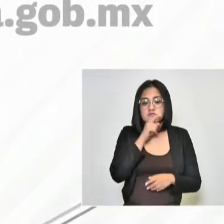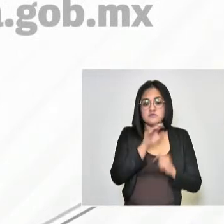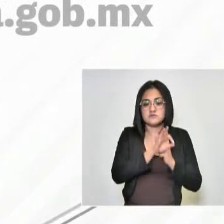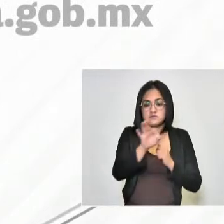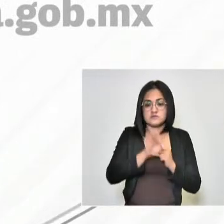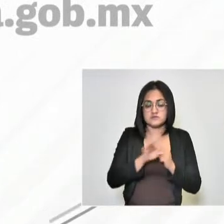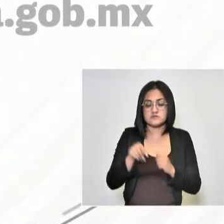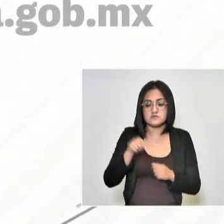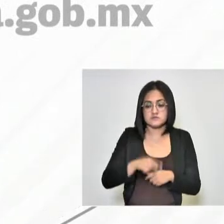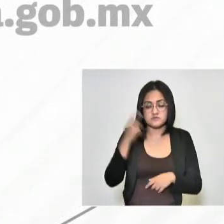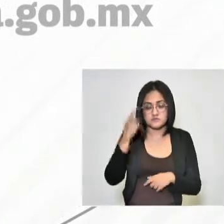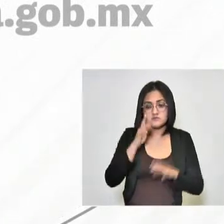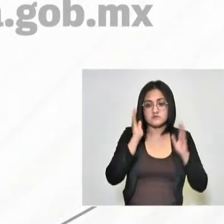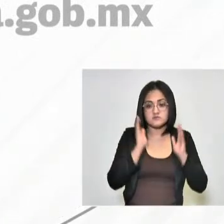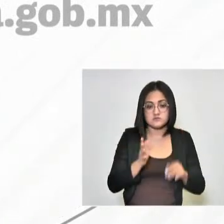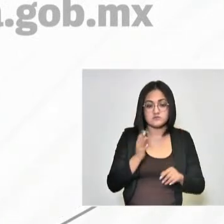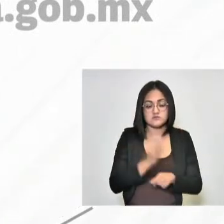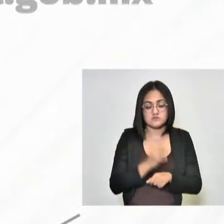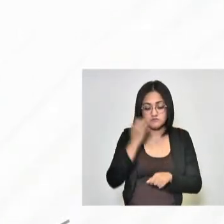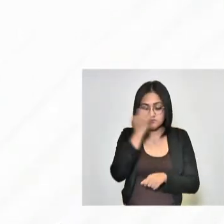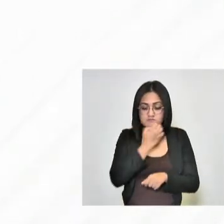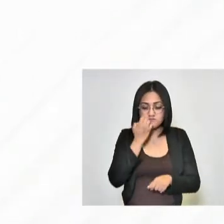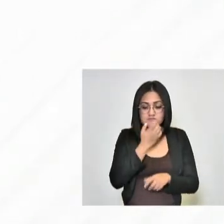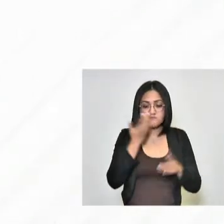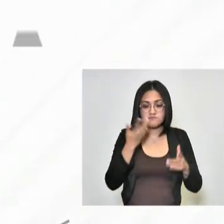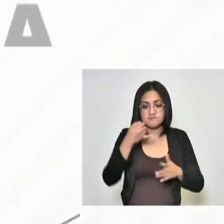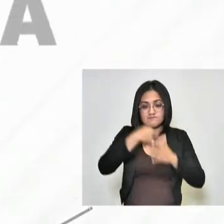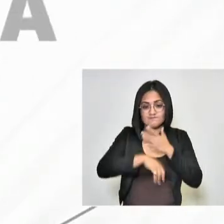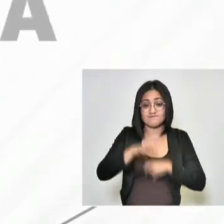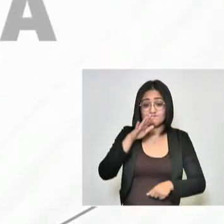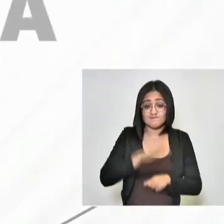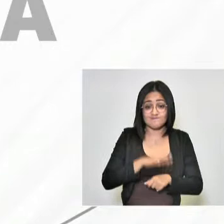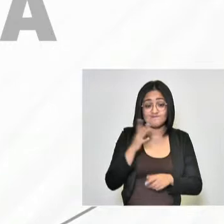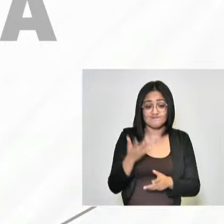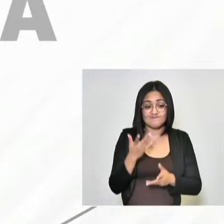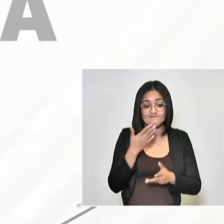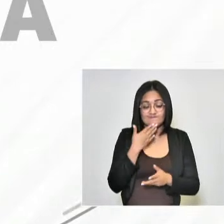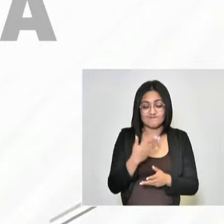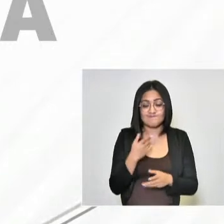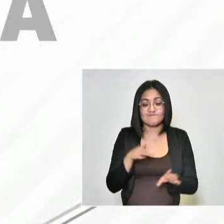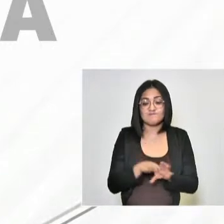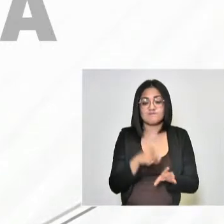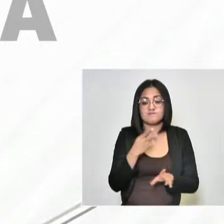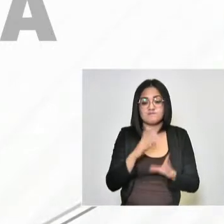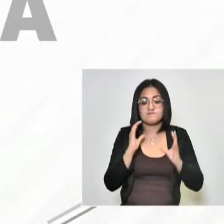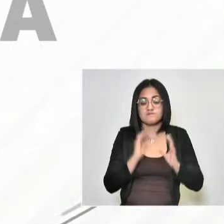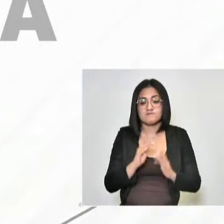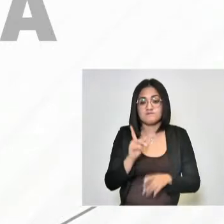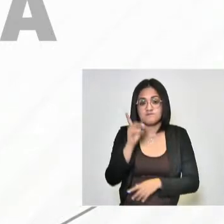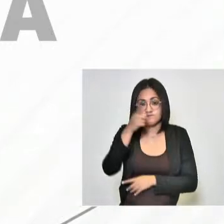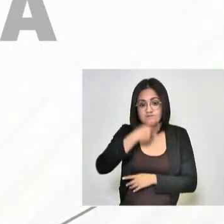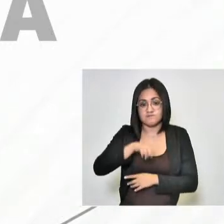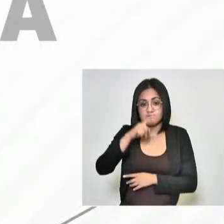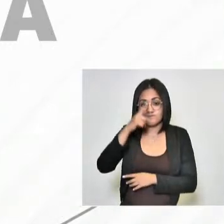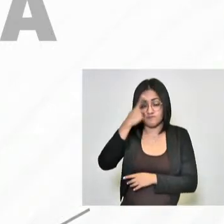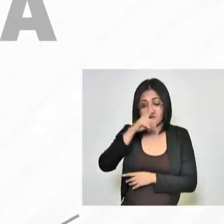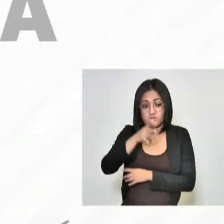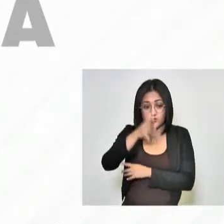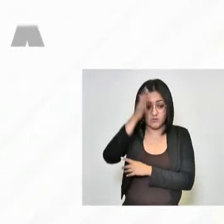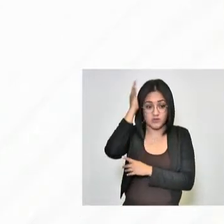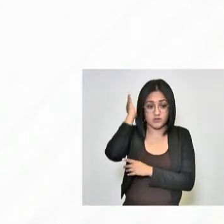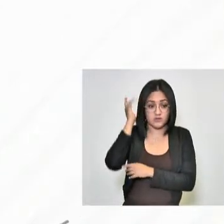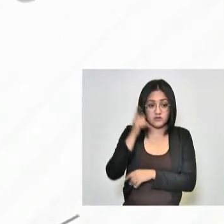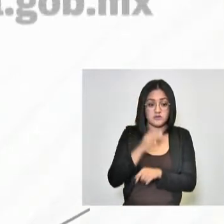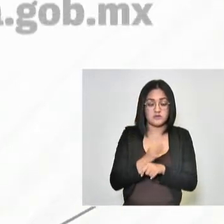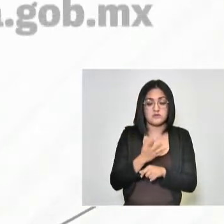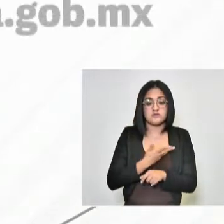conurbada, incluida la capital, pues ya analicen de manera más formal la posibilidad de crear sus cuerpos de bomberos, porque bueno, pues están obviamente